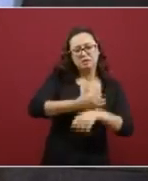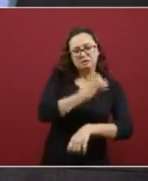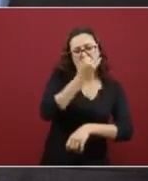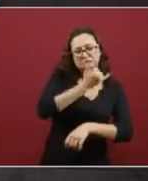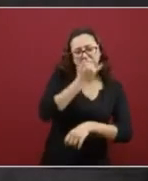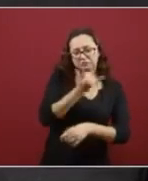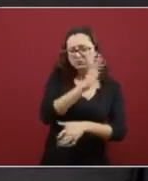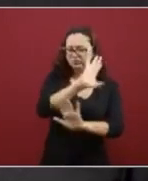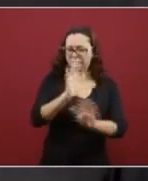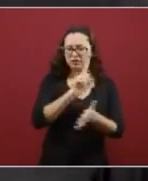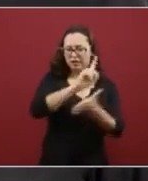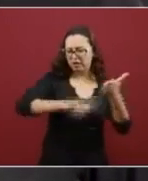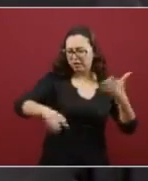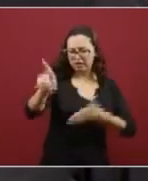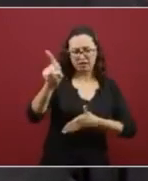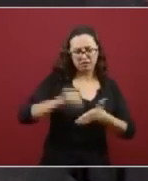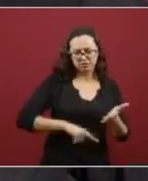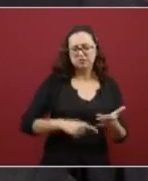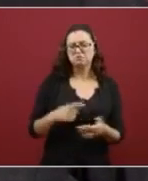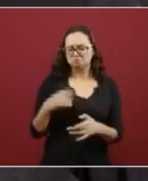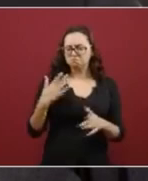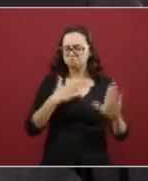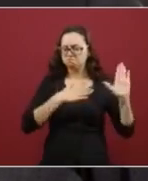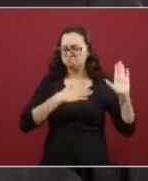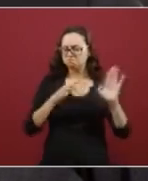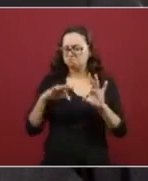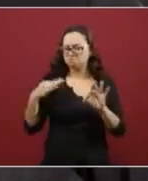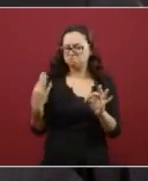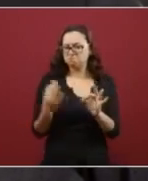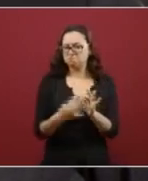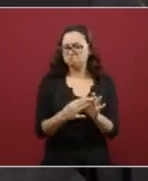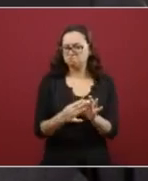Vamos a cumplir con ese acuerdo. No hay